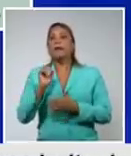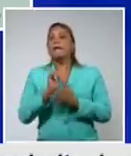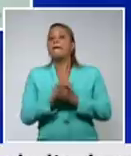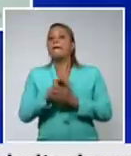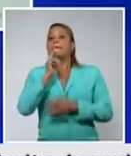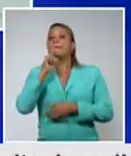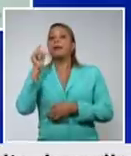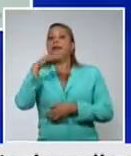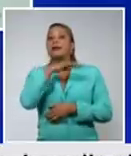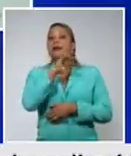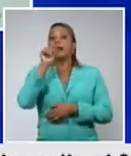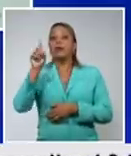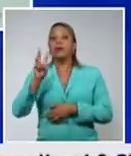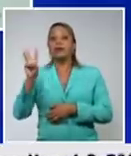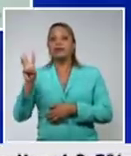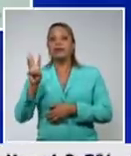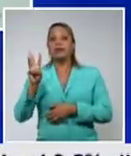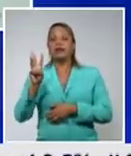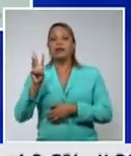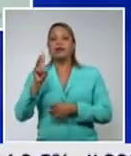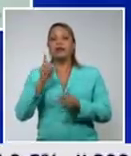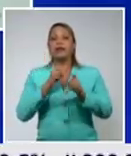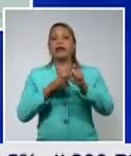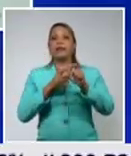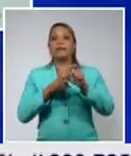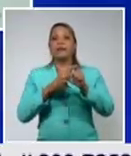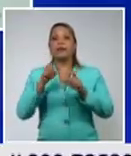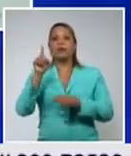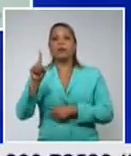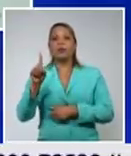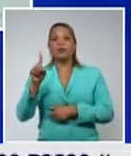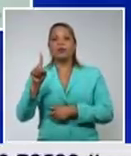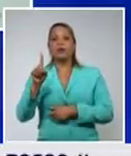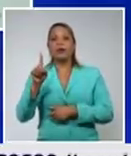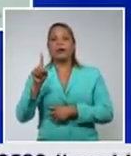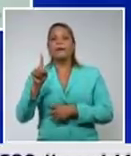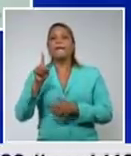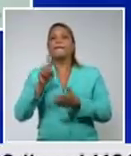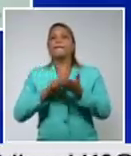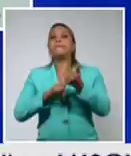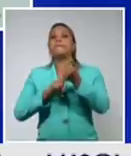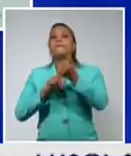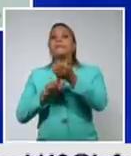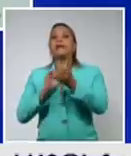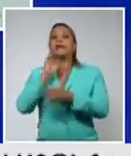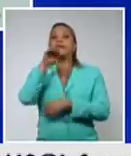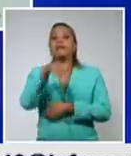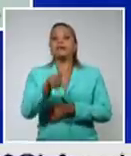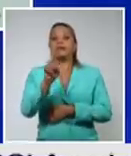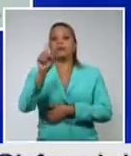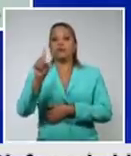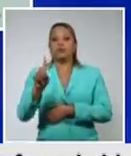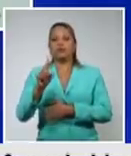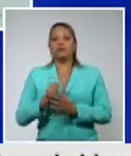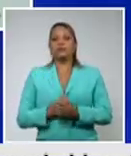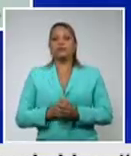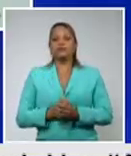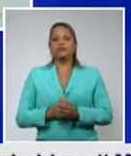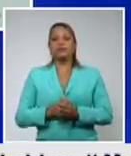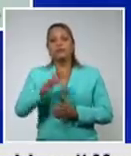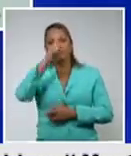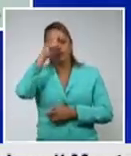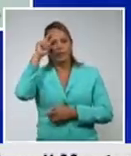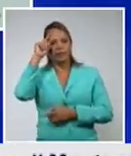Quemado de Guines y Placeta con 1 cada uno. Santi Espíritu muy elevado,